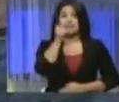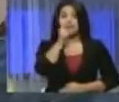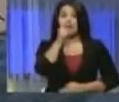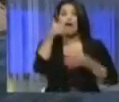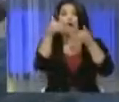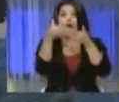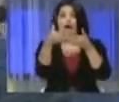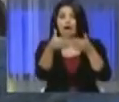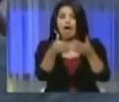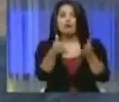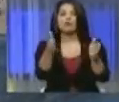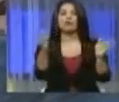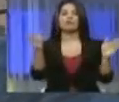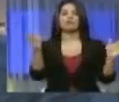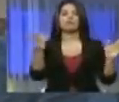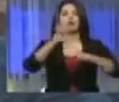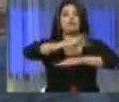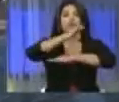empezó, y yo digo que bien,